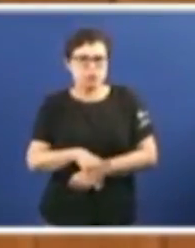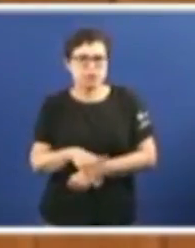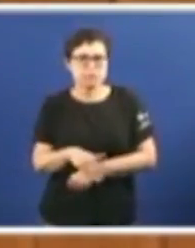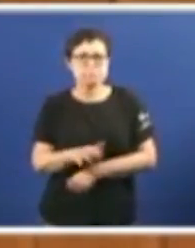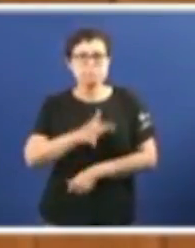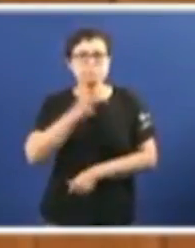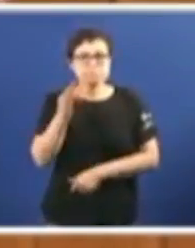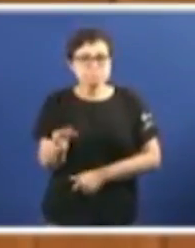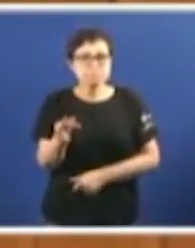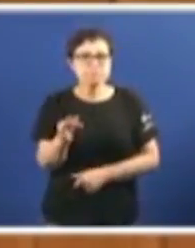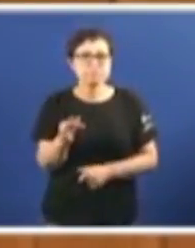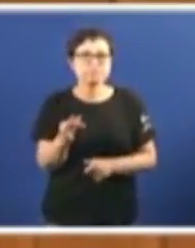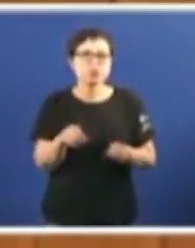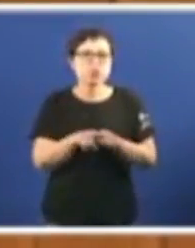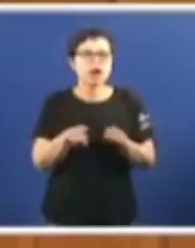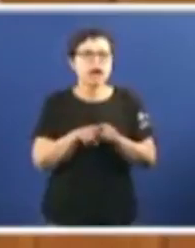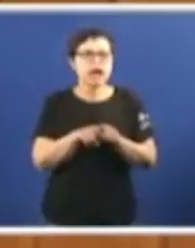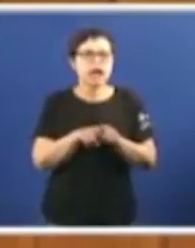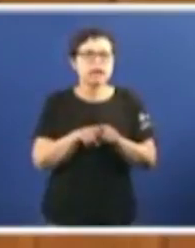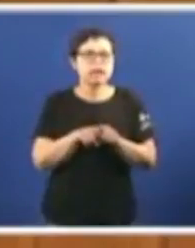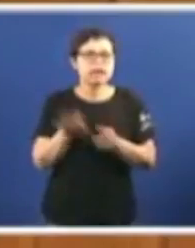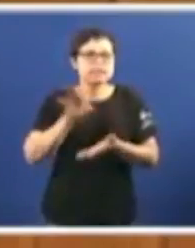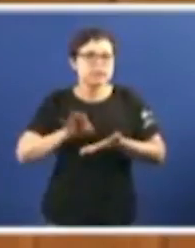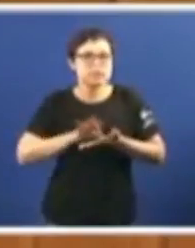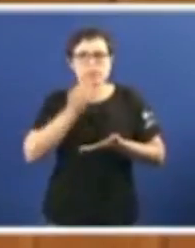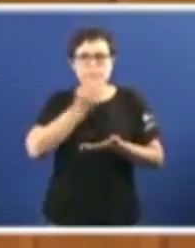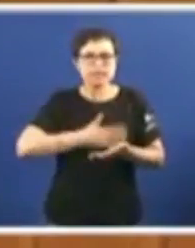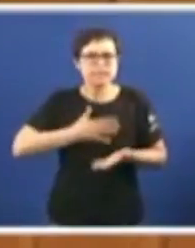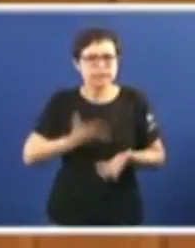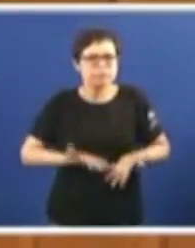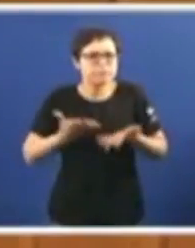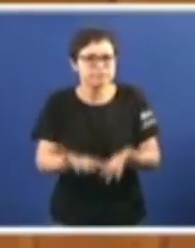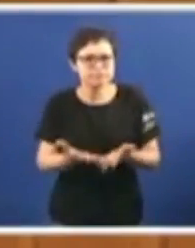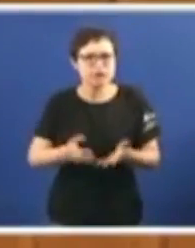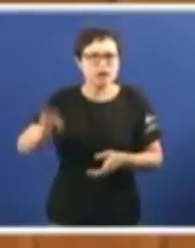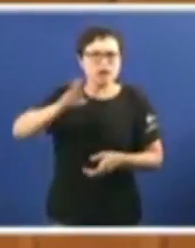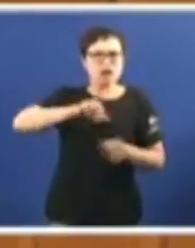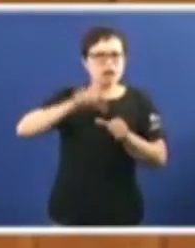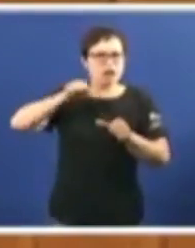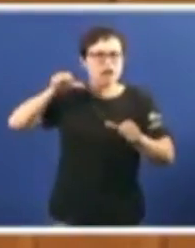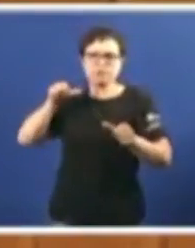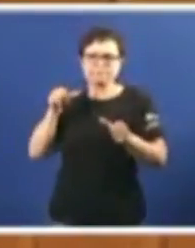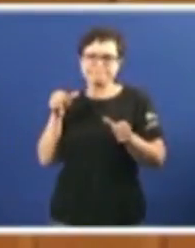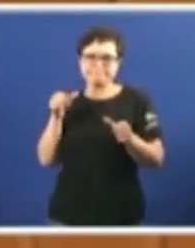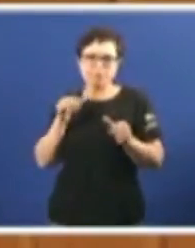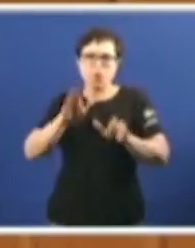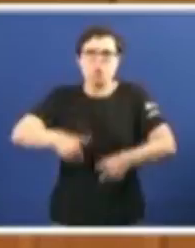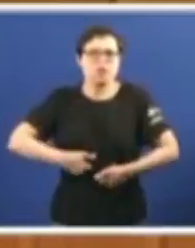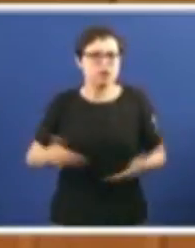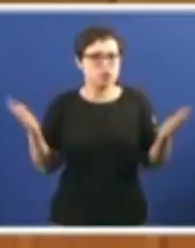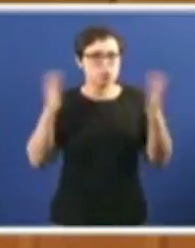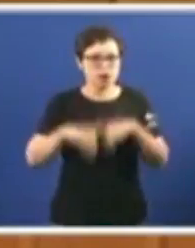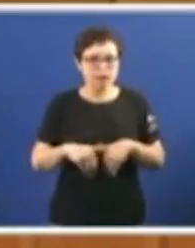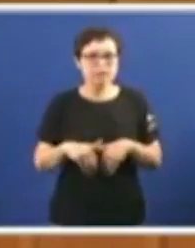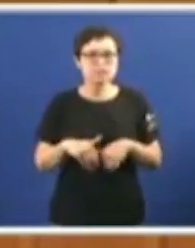se recupera o estado de prestacións e de benestar que tiñamos naqueles anos e agora, como non teñen